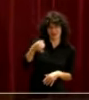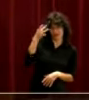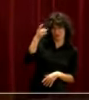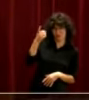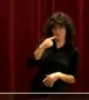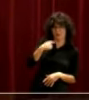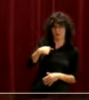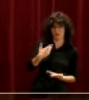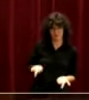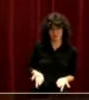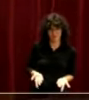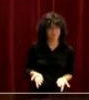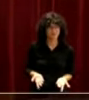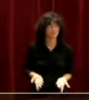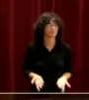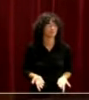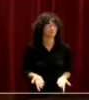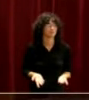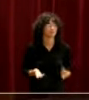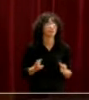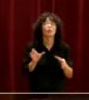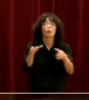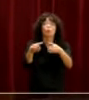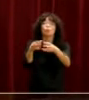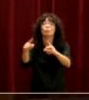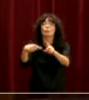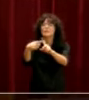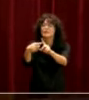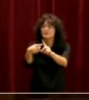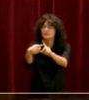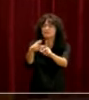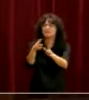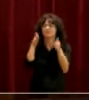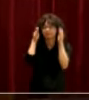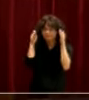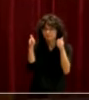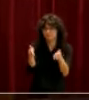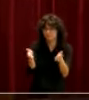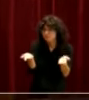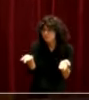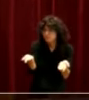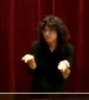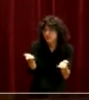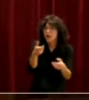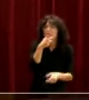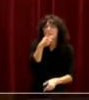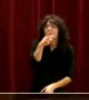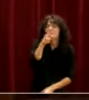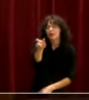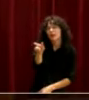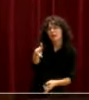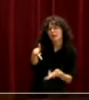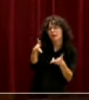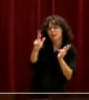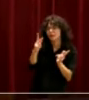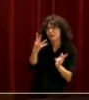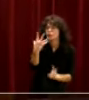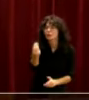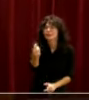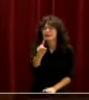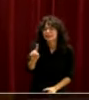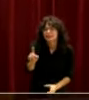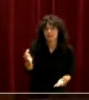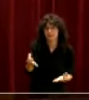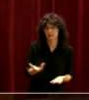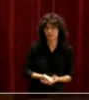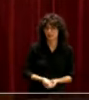Y los de MES, ¿qué no entienden de lo que es libertad? Para quien quiera estudiar catalán no va